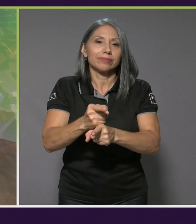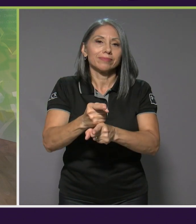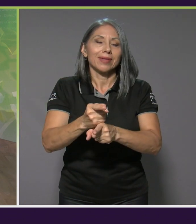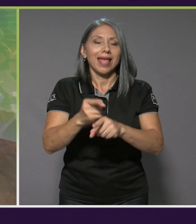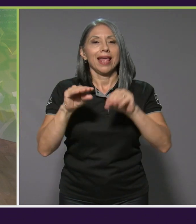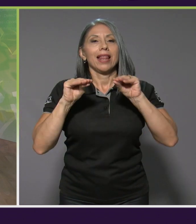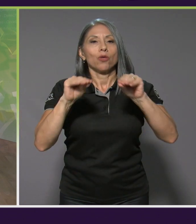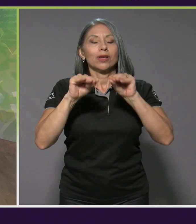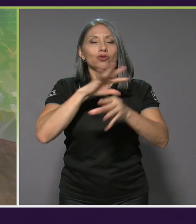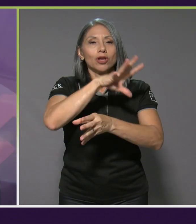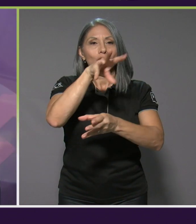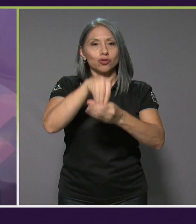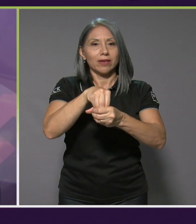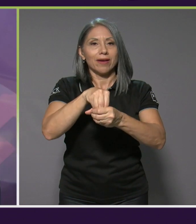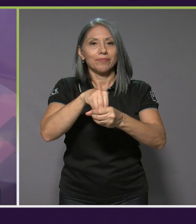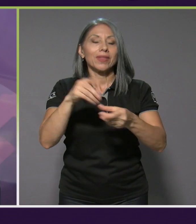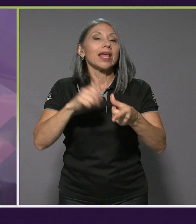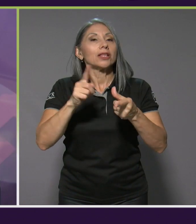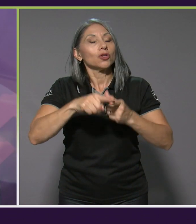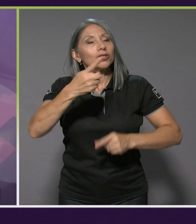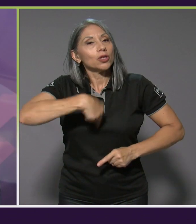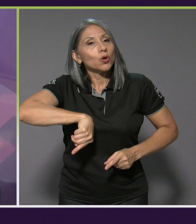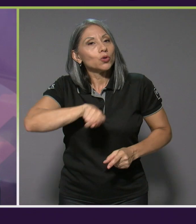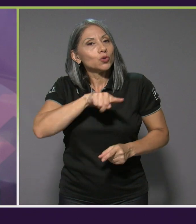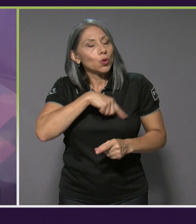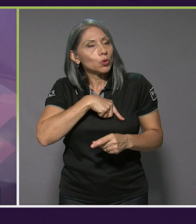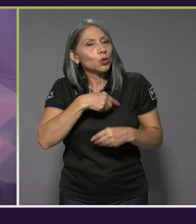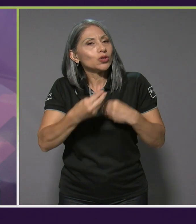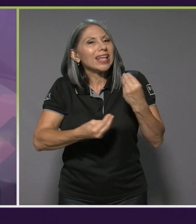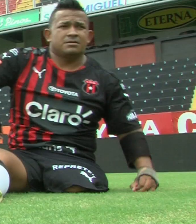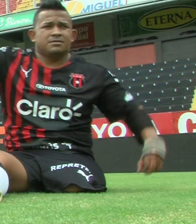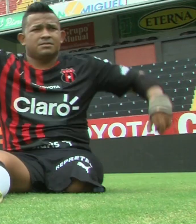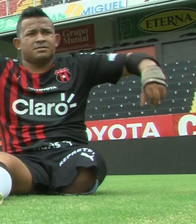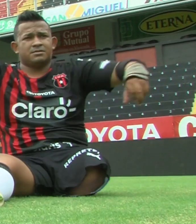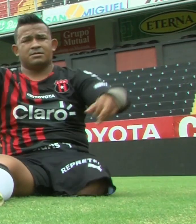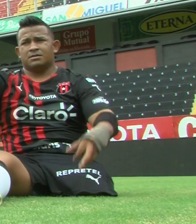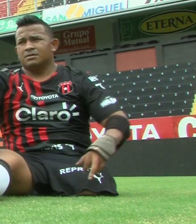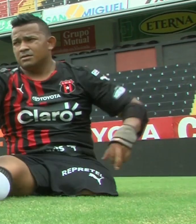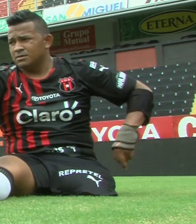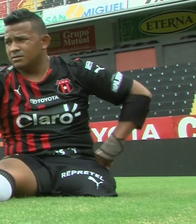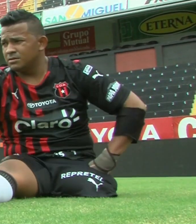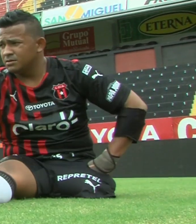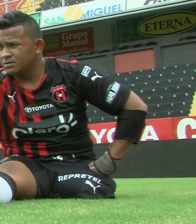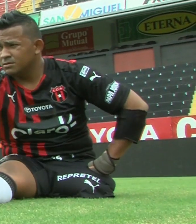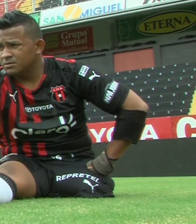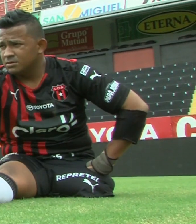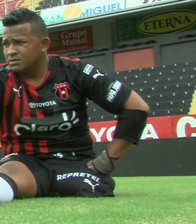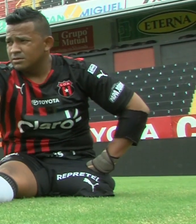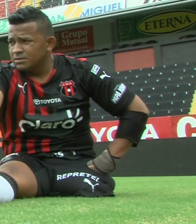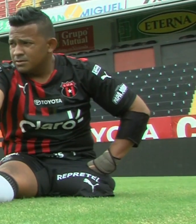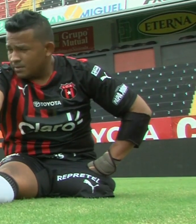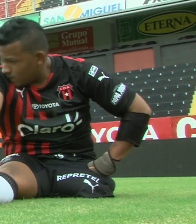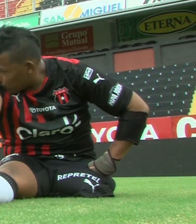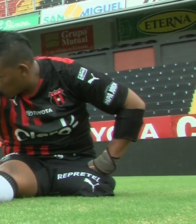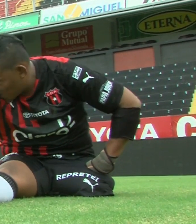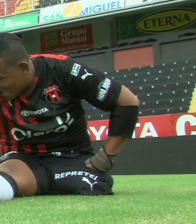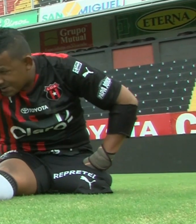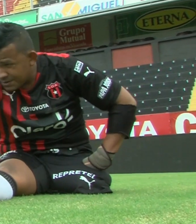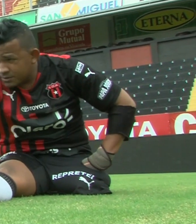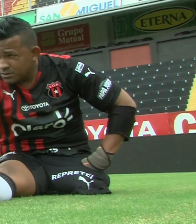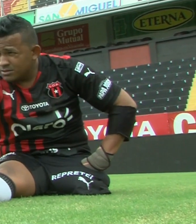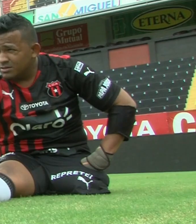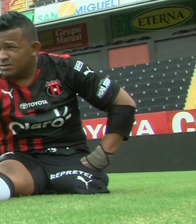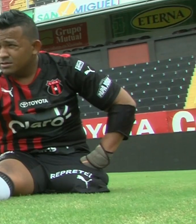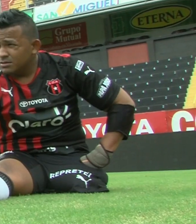ejemplo. Entonces hacemos una combinación entre la investigación y el hacer para que realmente